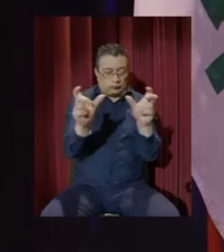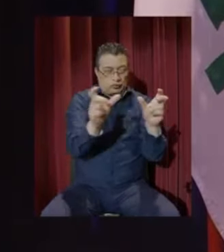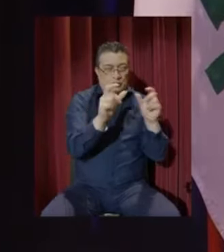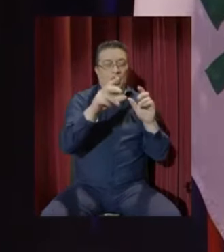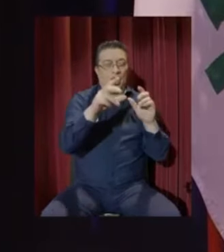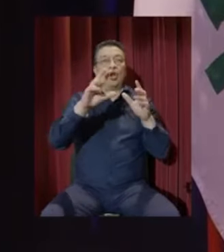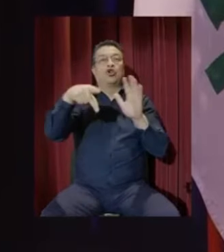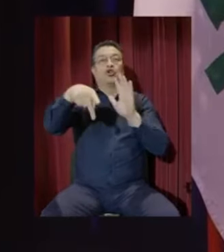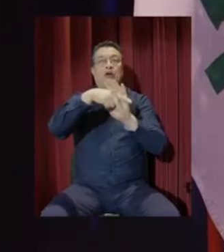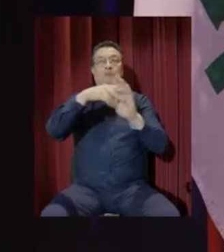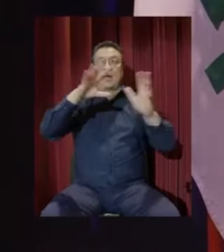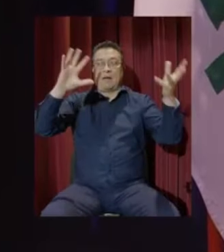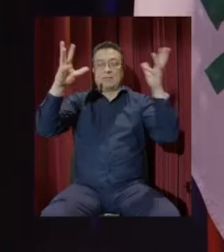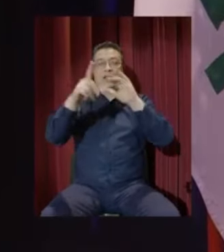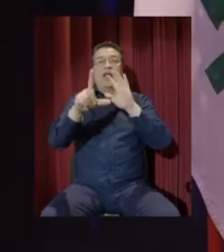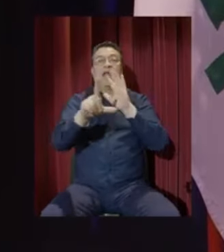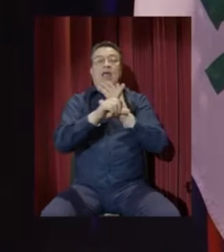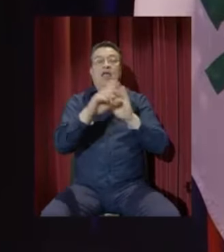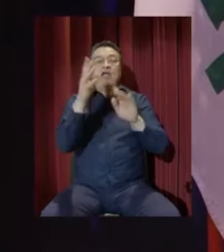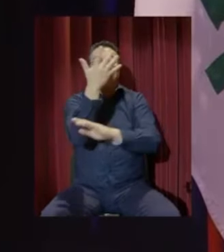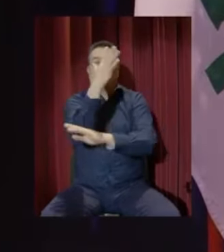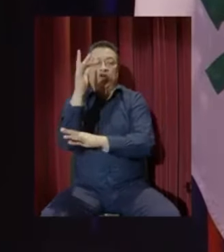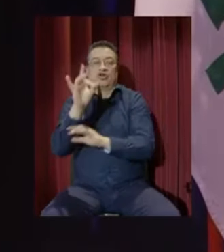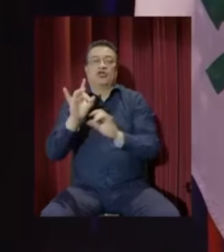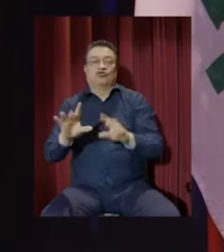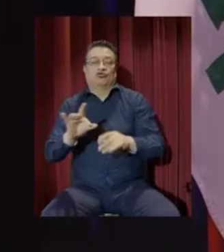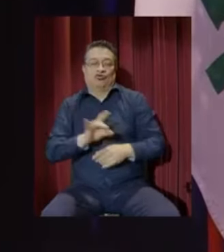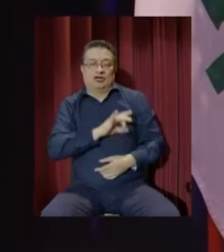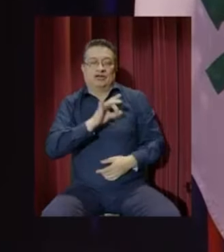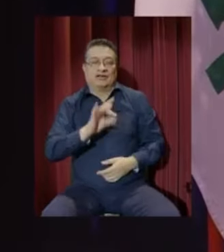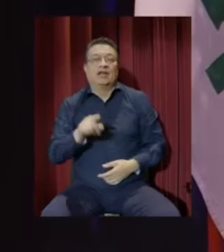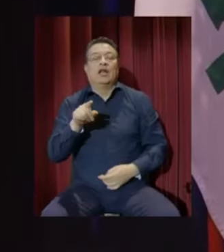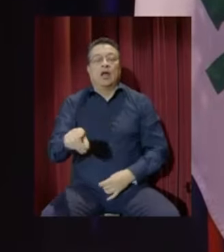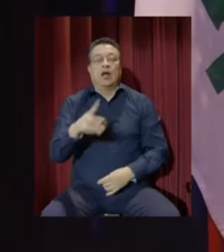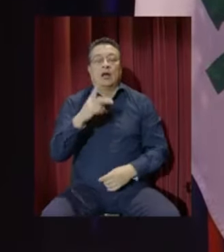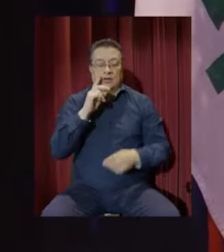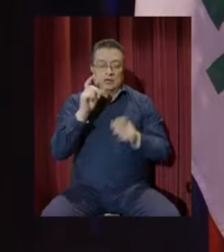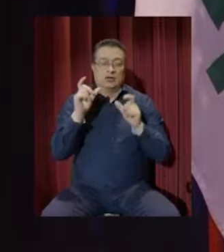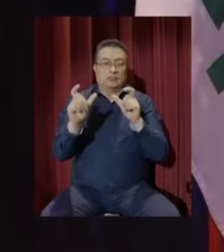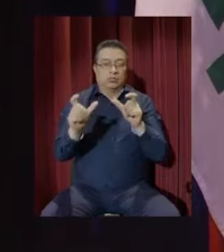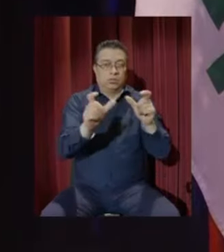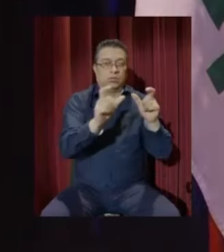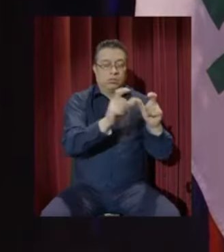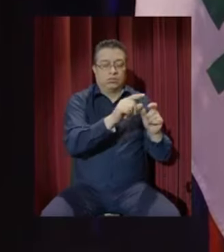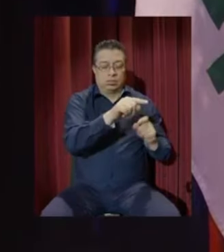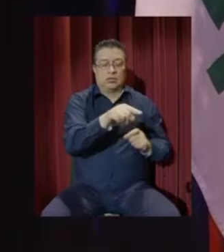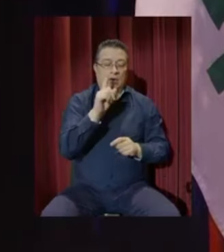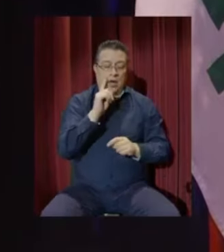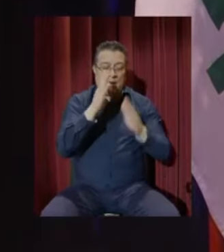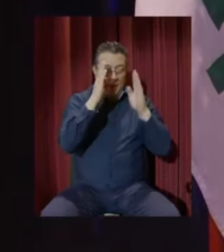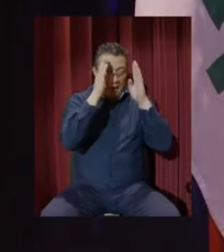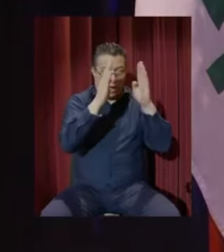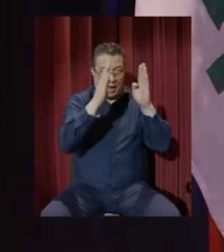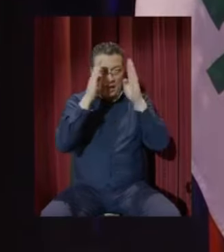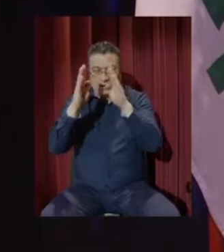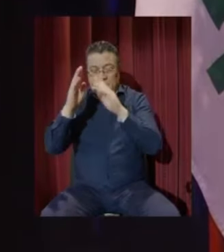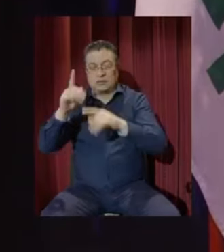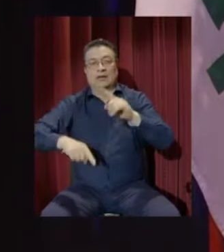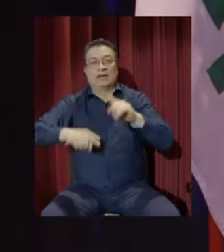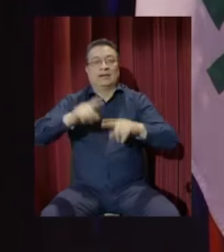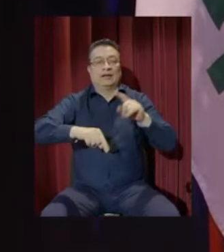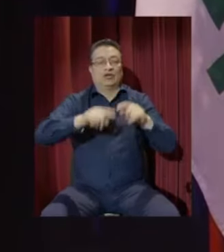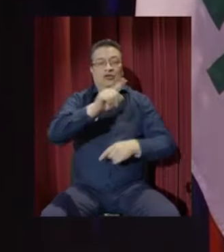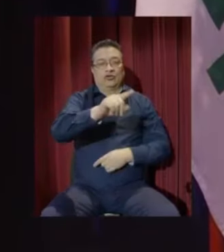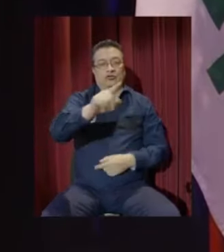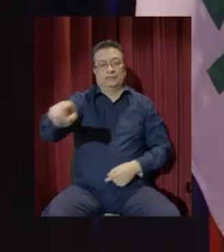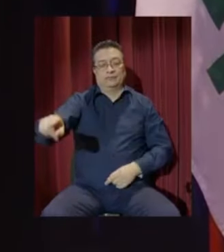norma ambiental y ahí está la ley de bosque nativo eh que está en nuestros eh fiscalizadores Y fiscalizadoras atendiendo el